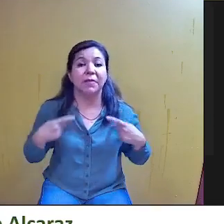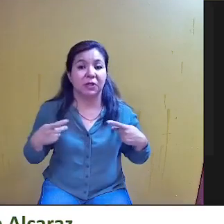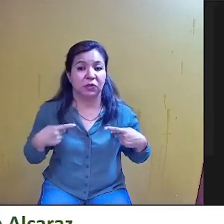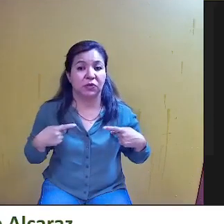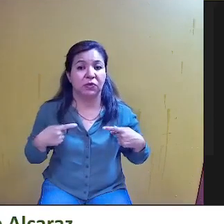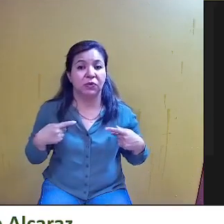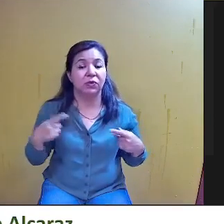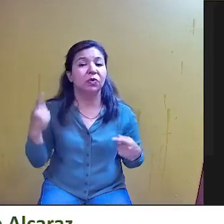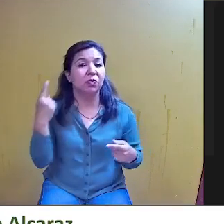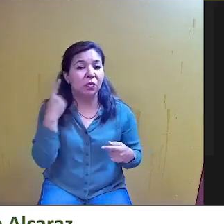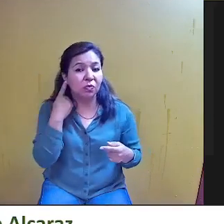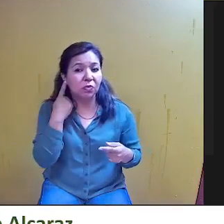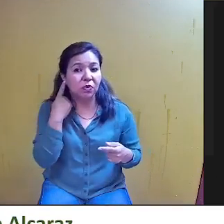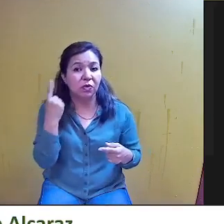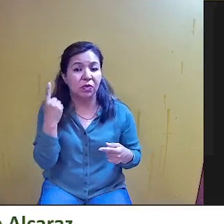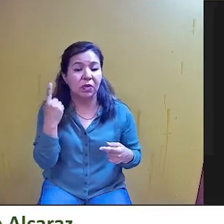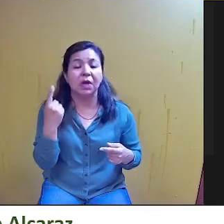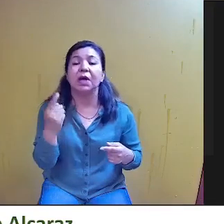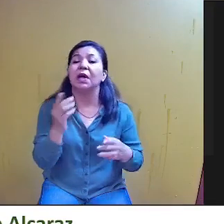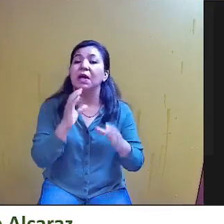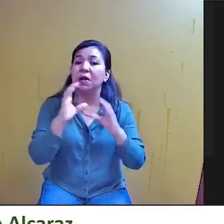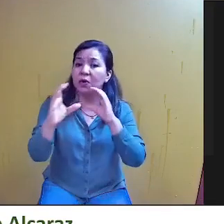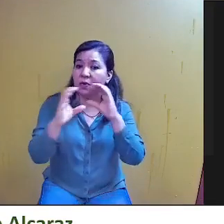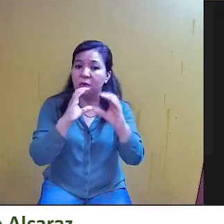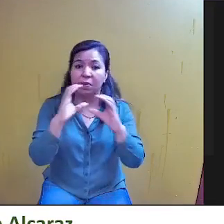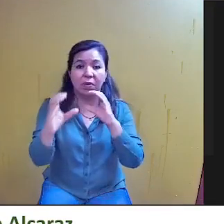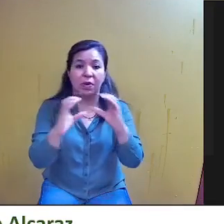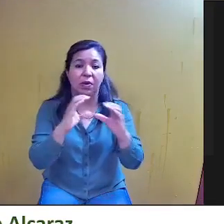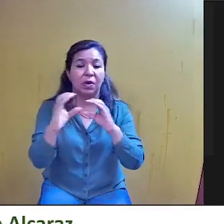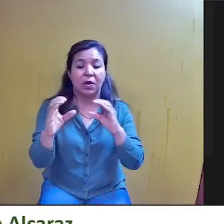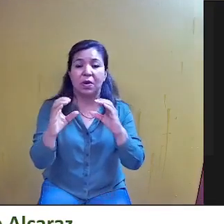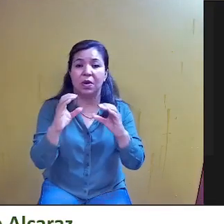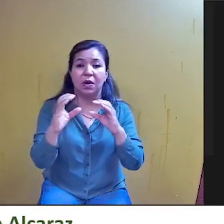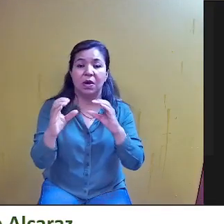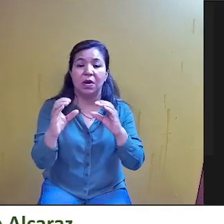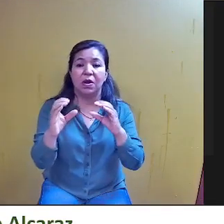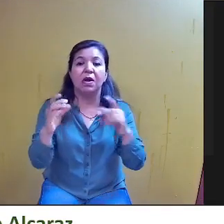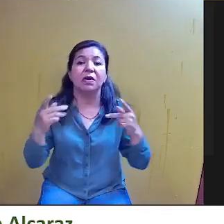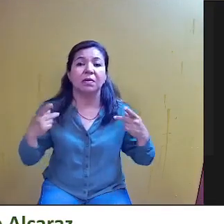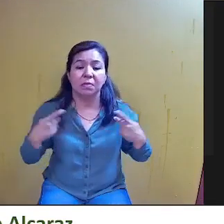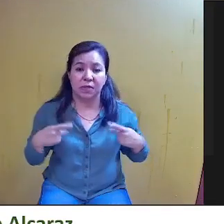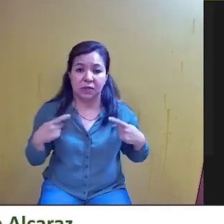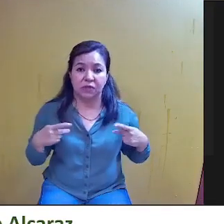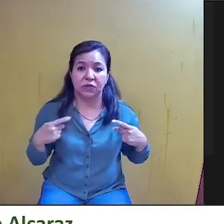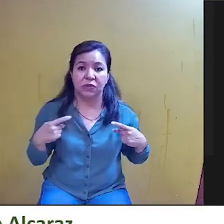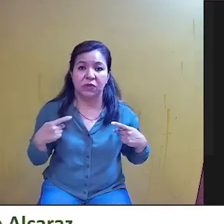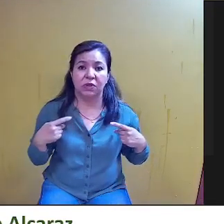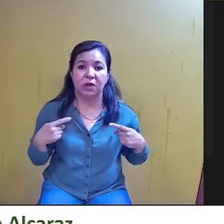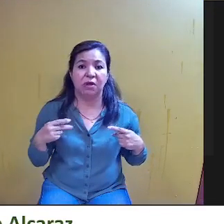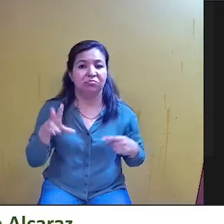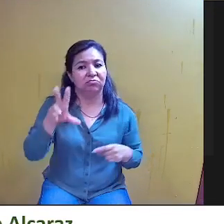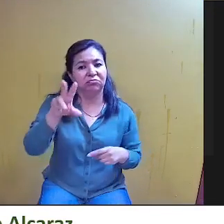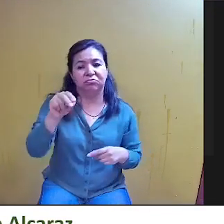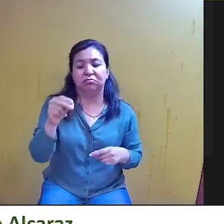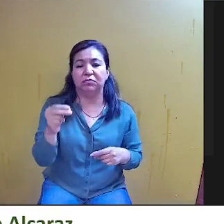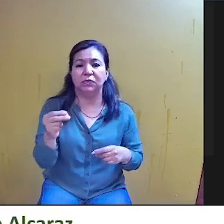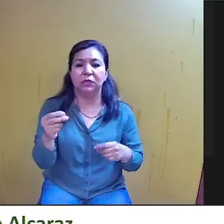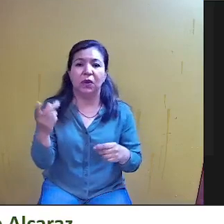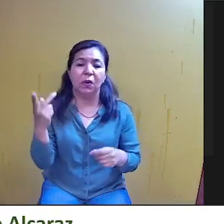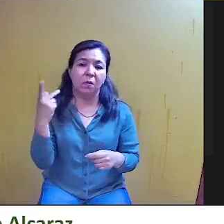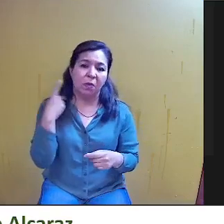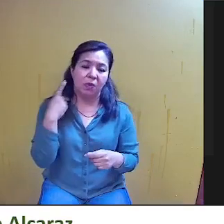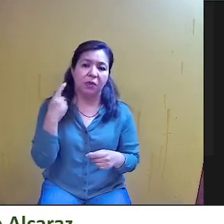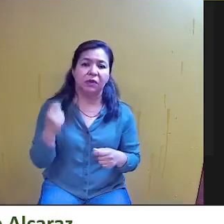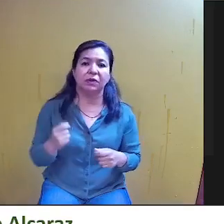no tiene comunicación con el pueblo, no es político. Nosotros seguiremos dialogando con nuestra